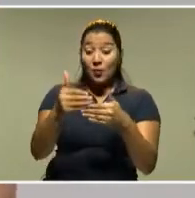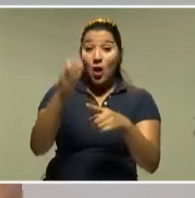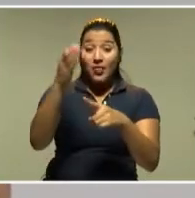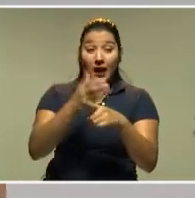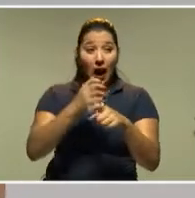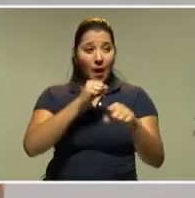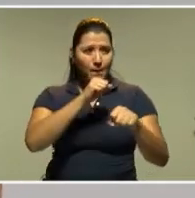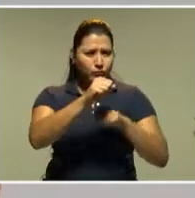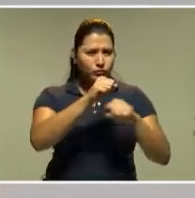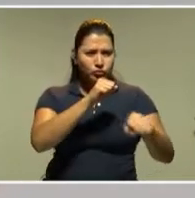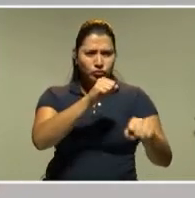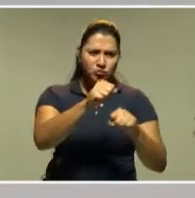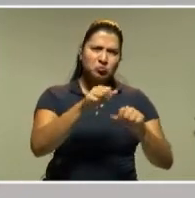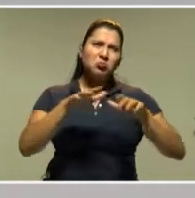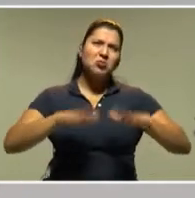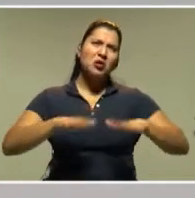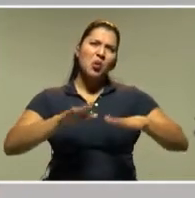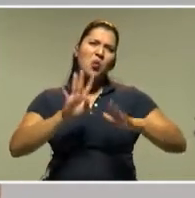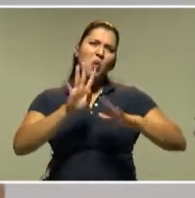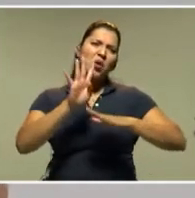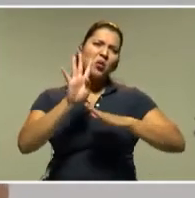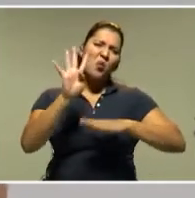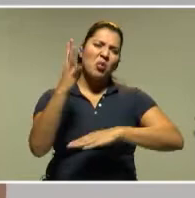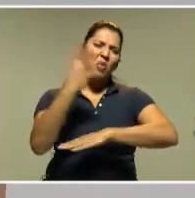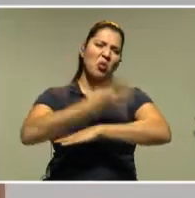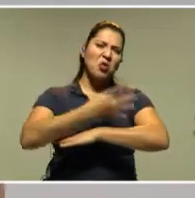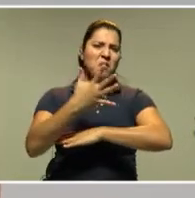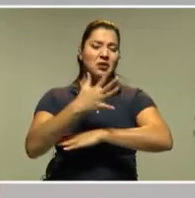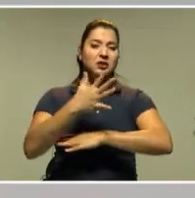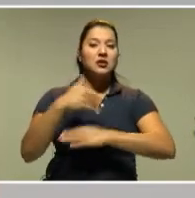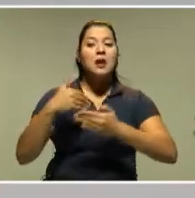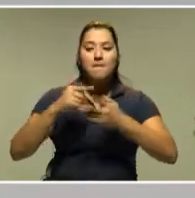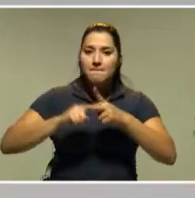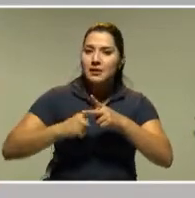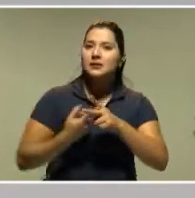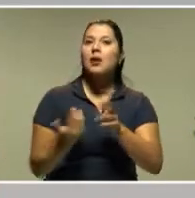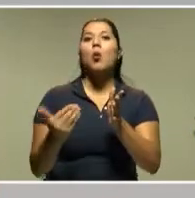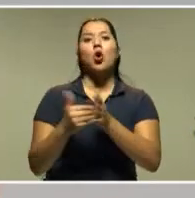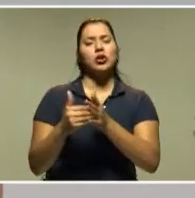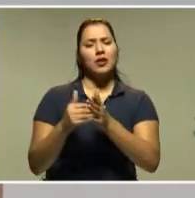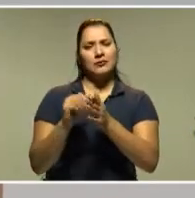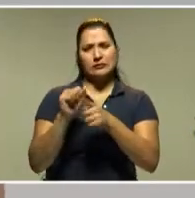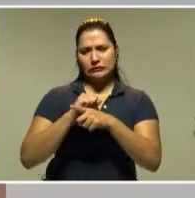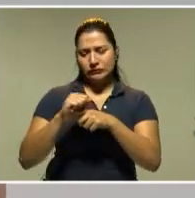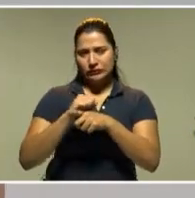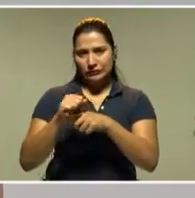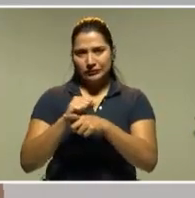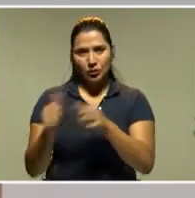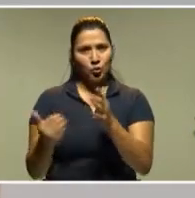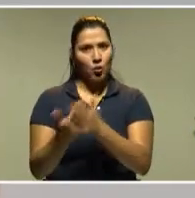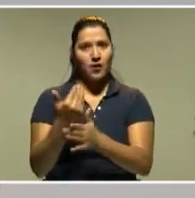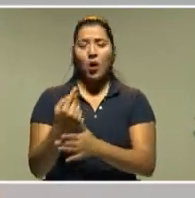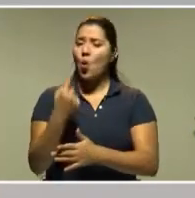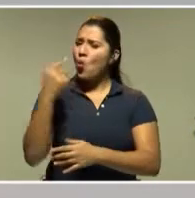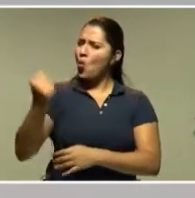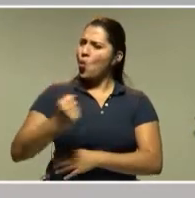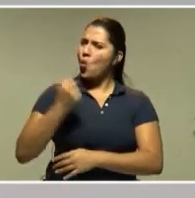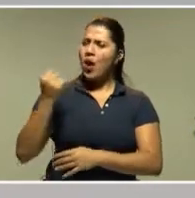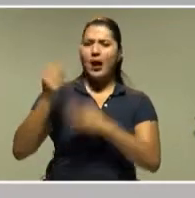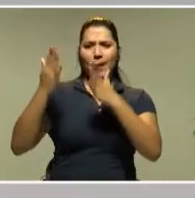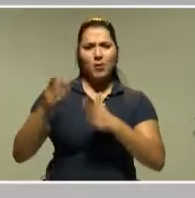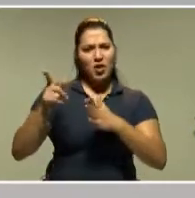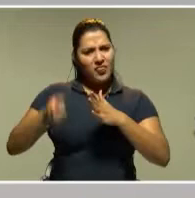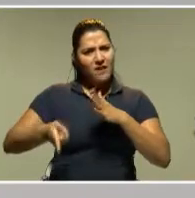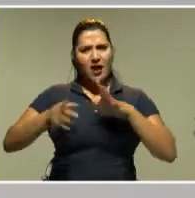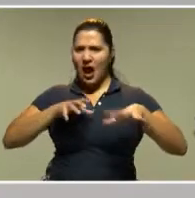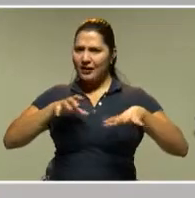mucho, 4 días de descanso, y una vez empezamos proceso nuevo, siempre lo que dice mi entrenador Marco Delgado, una campeona tiene que estar activa y